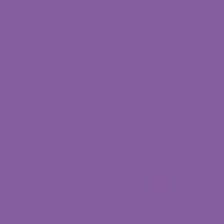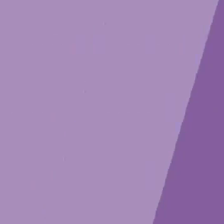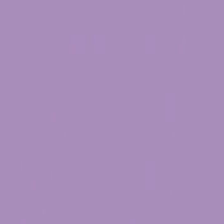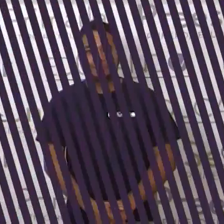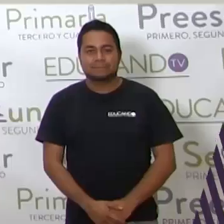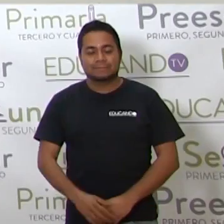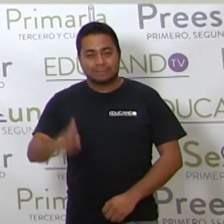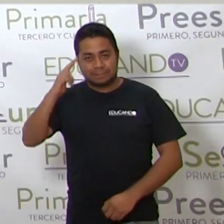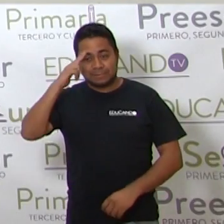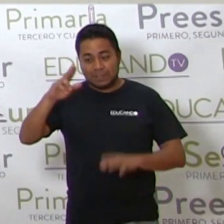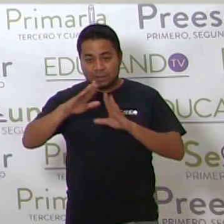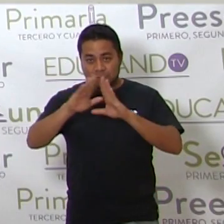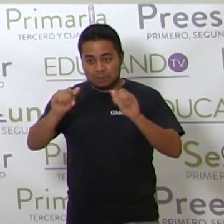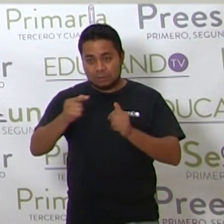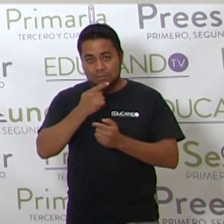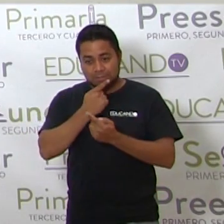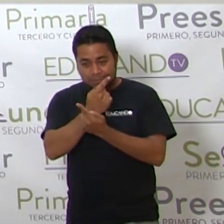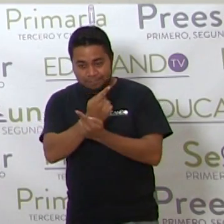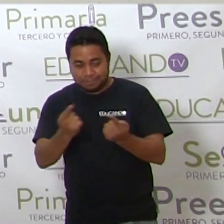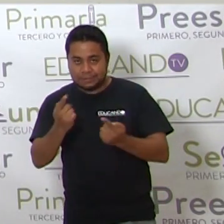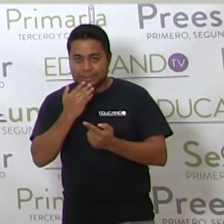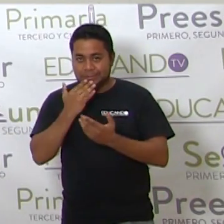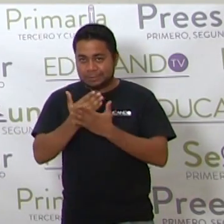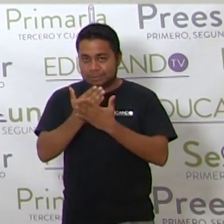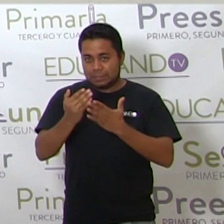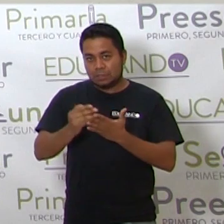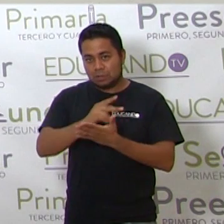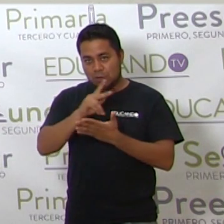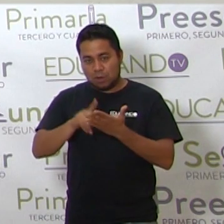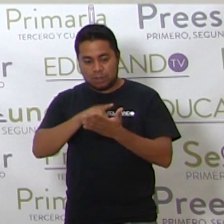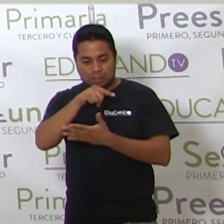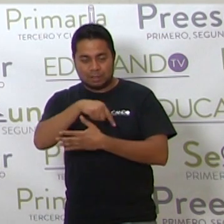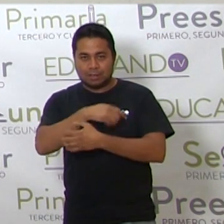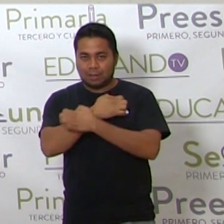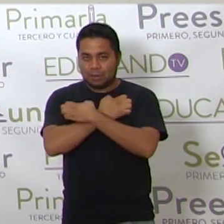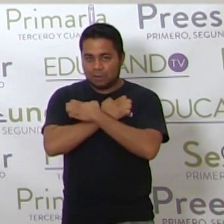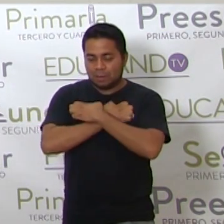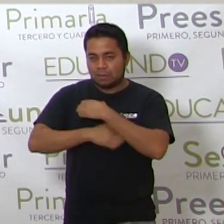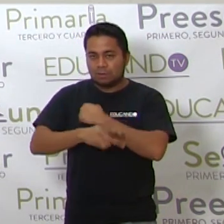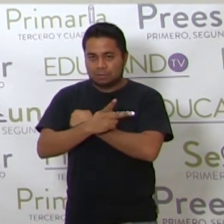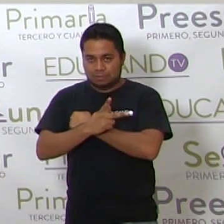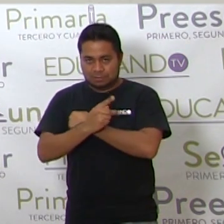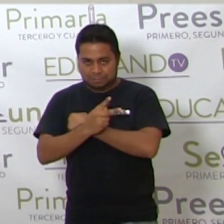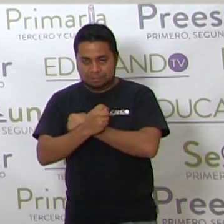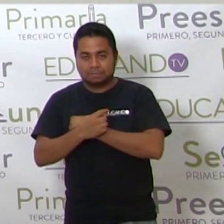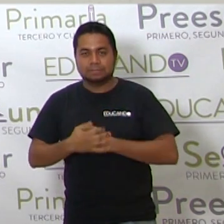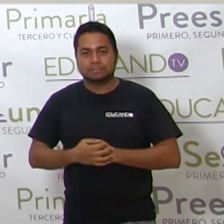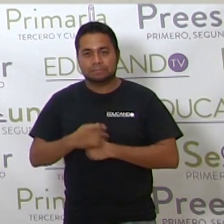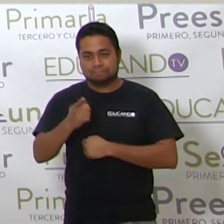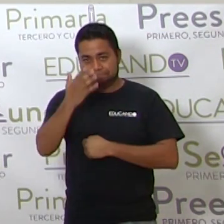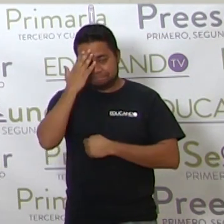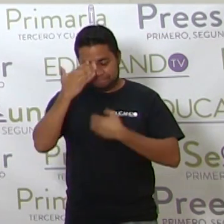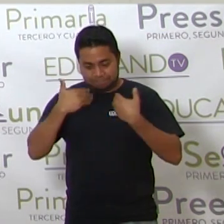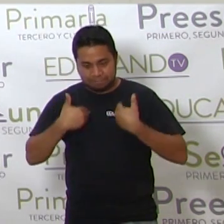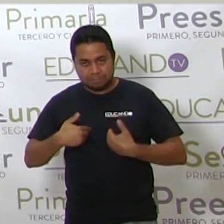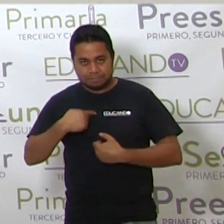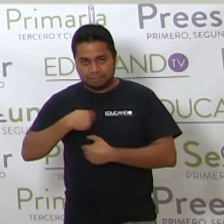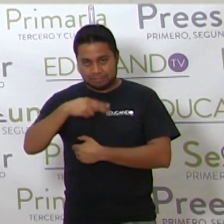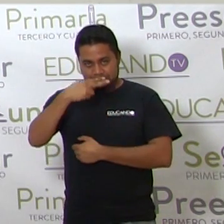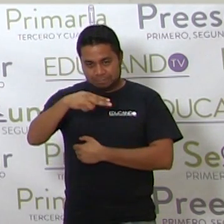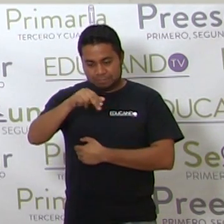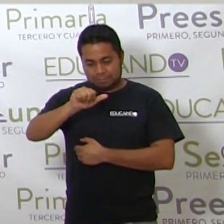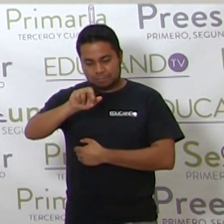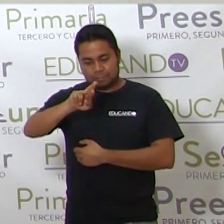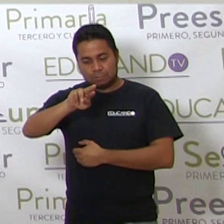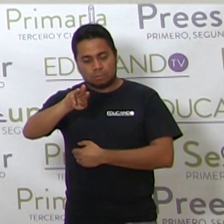hola qué tal niños y niñas bienvenidos nuevamente a este tu programa 'educando tv tú ya me conoces mi